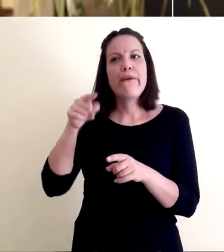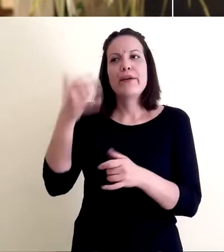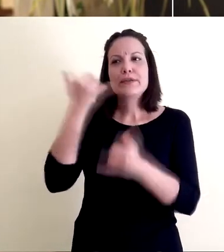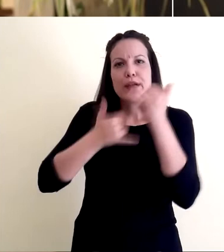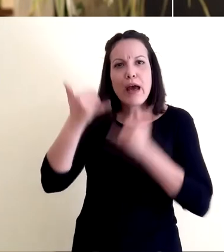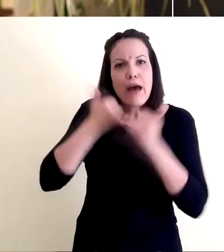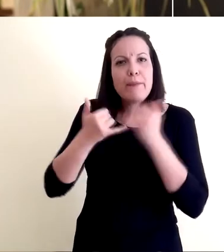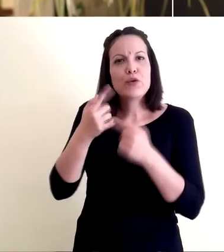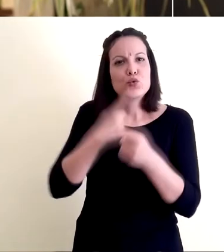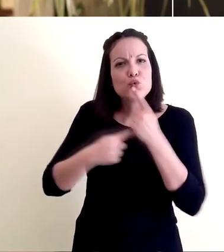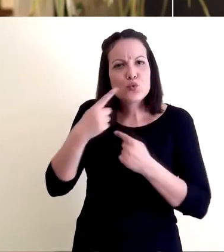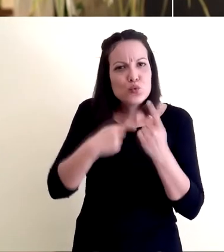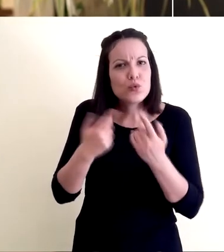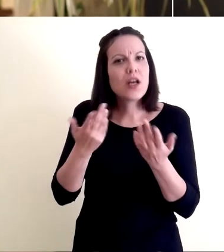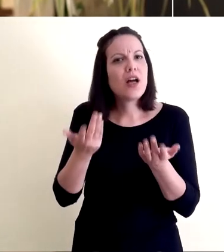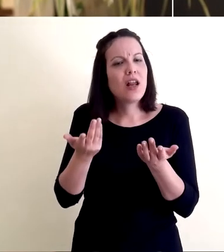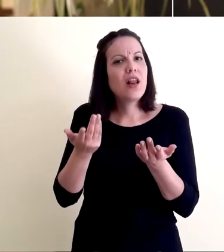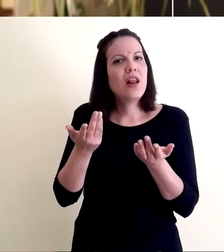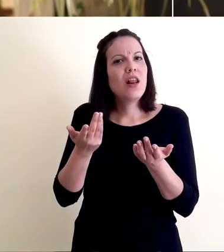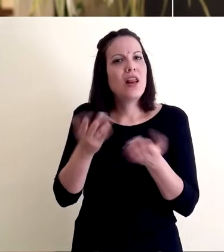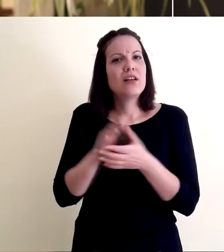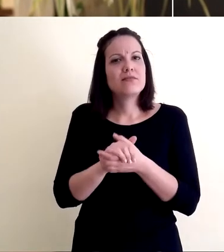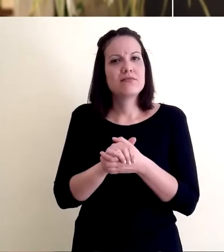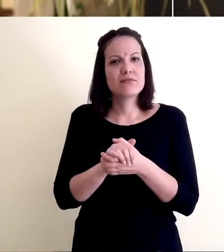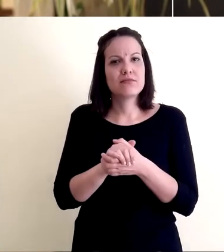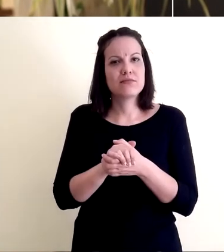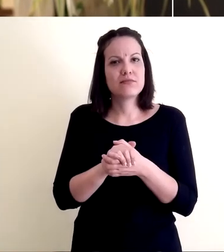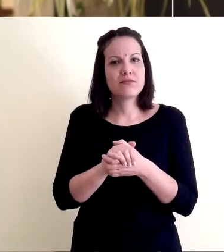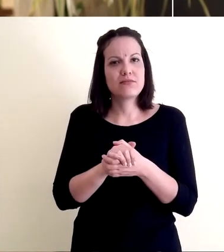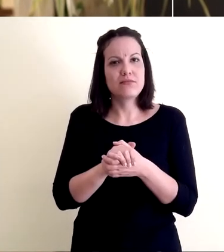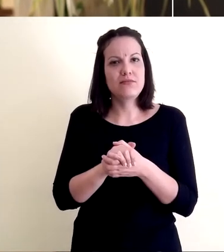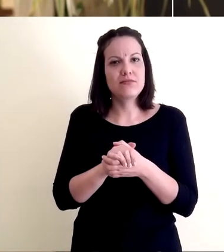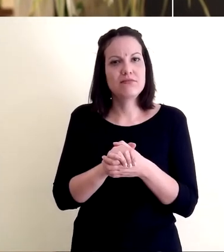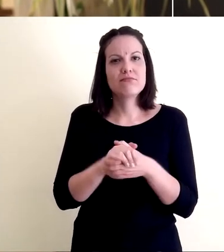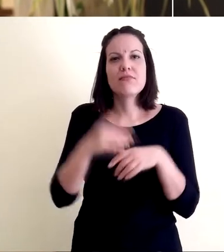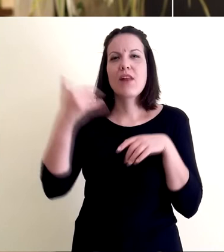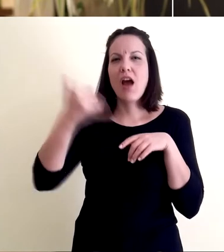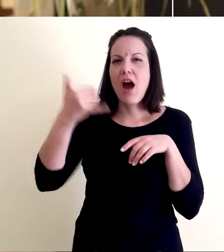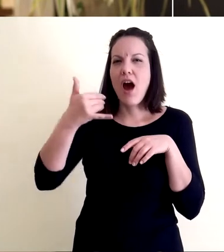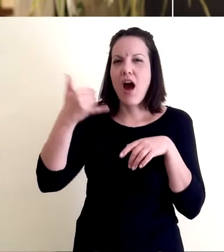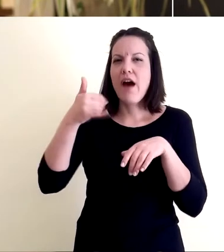consultan. Y hay toda una tarea por hacer